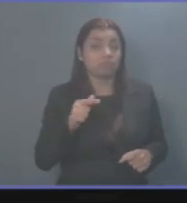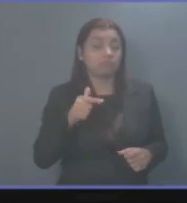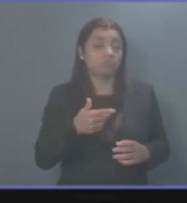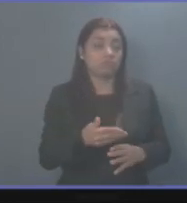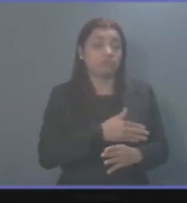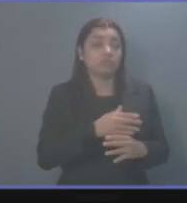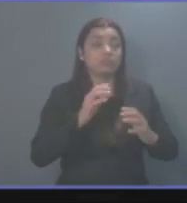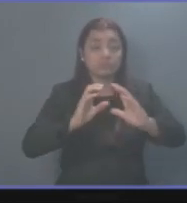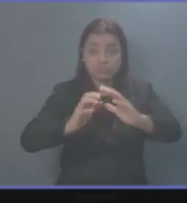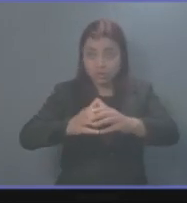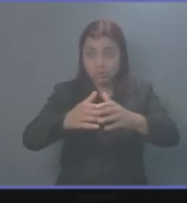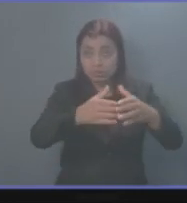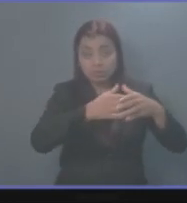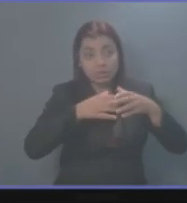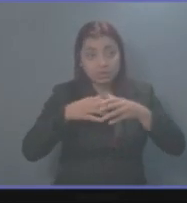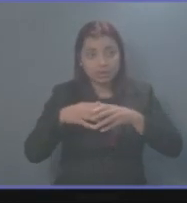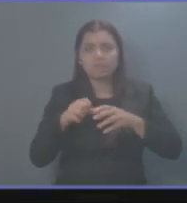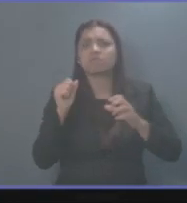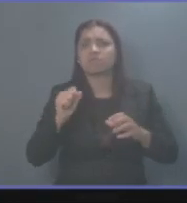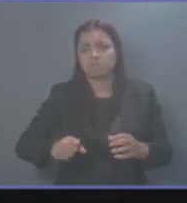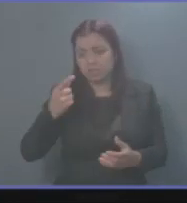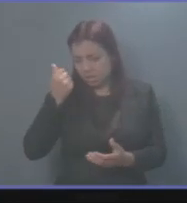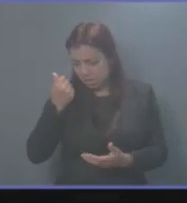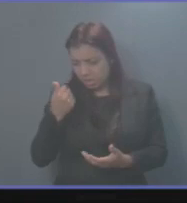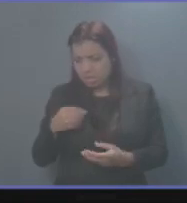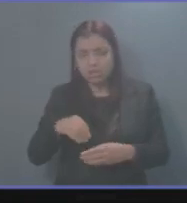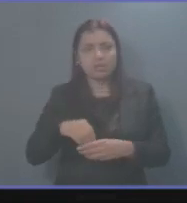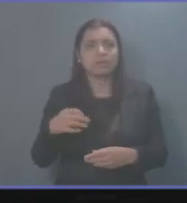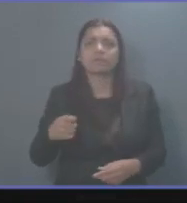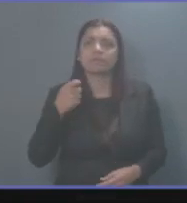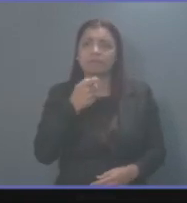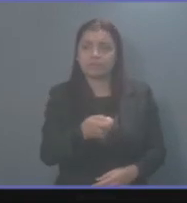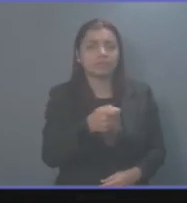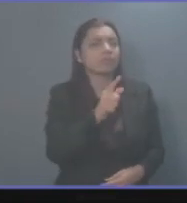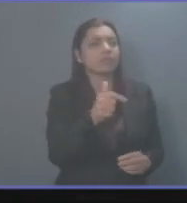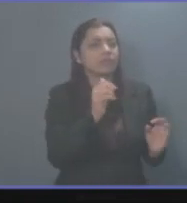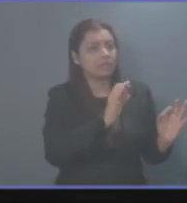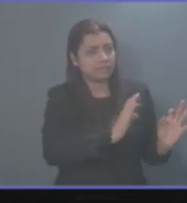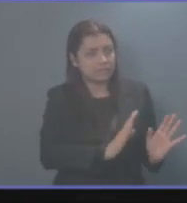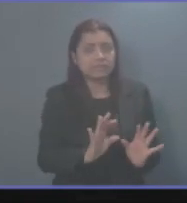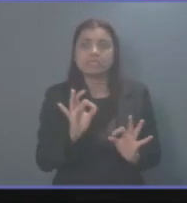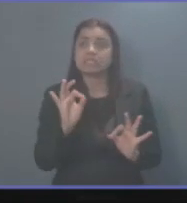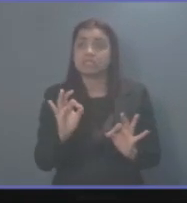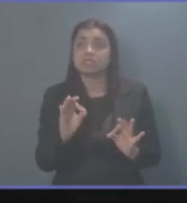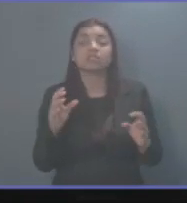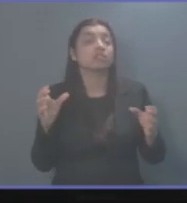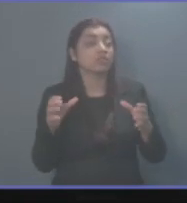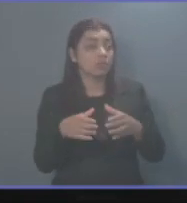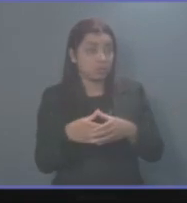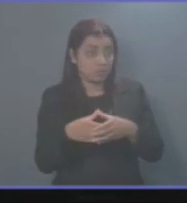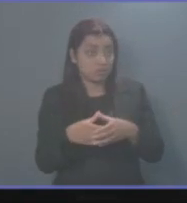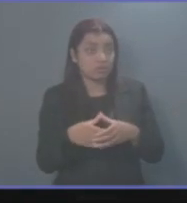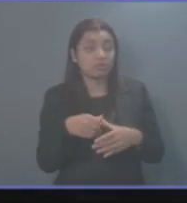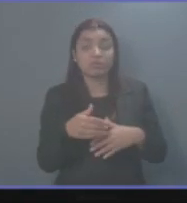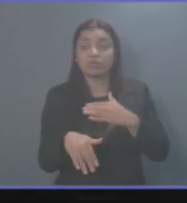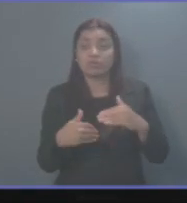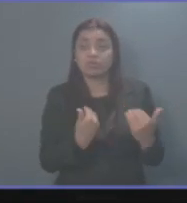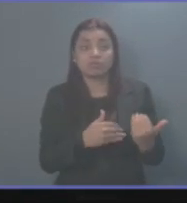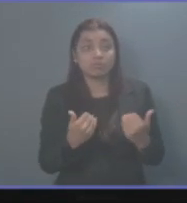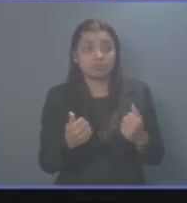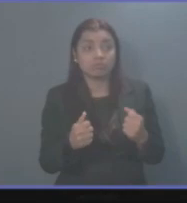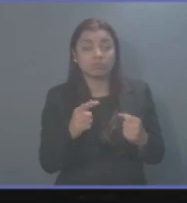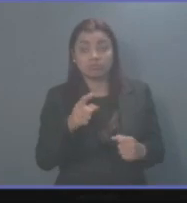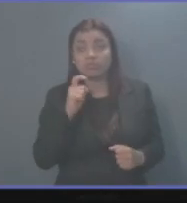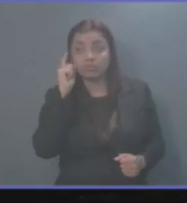precitado comité cuente con los fondos necesarios para su preparación. La comisión, luego de efectuar